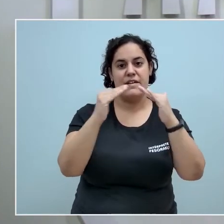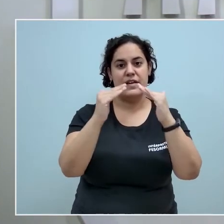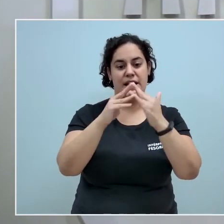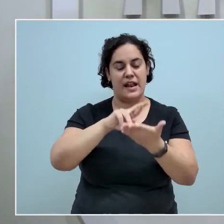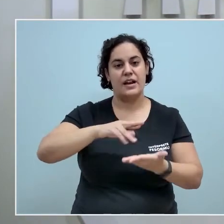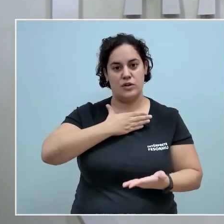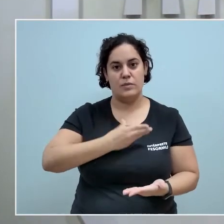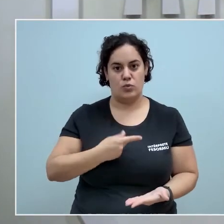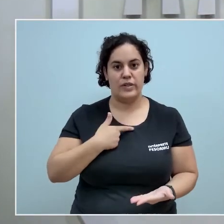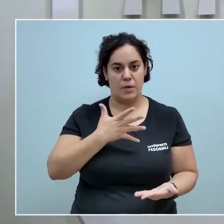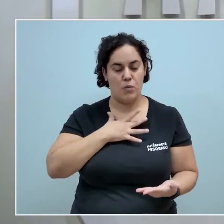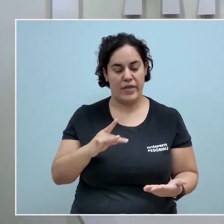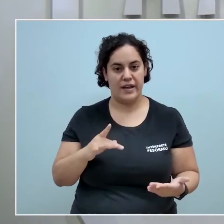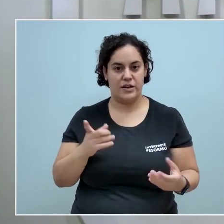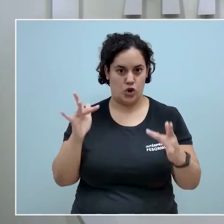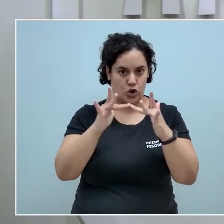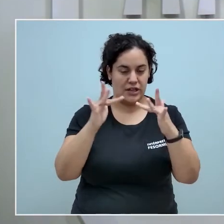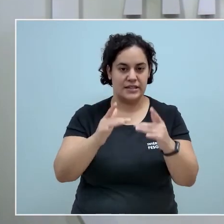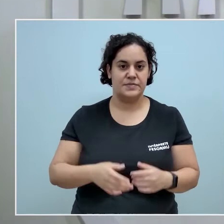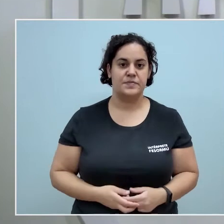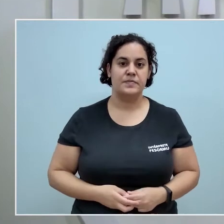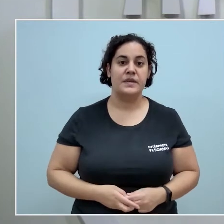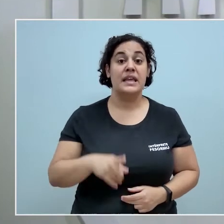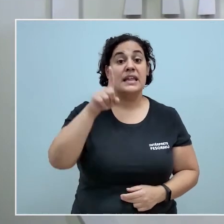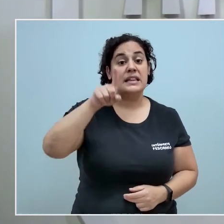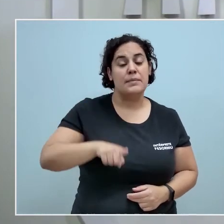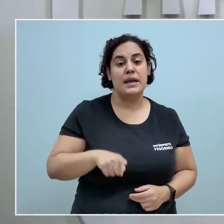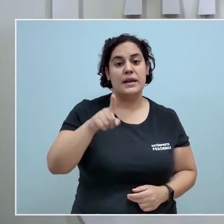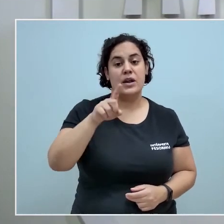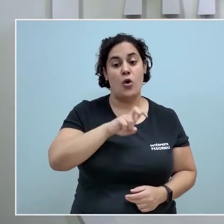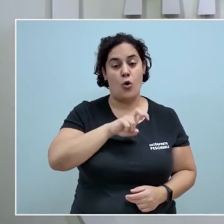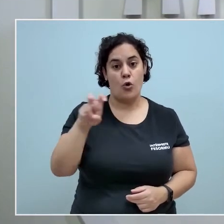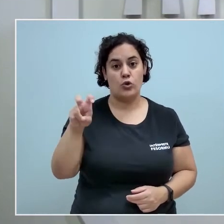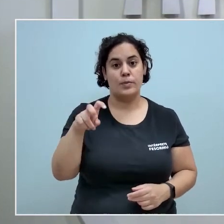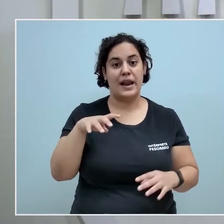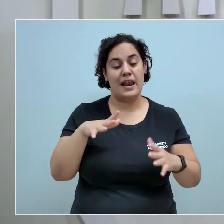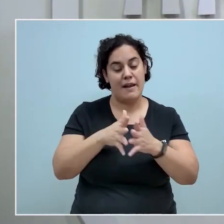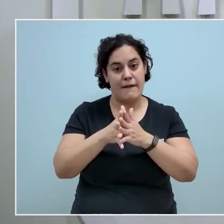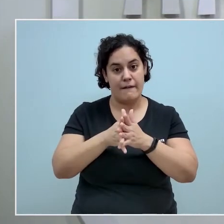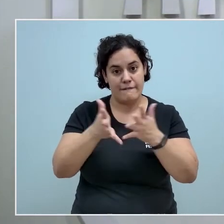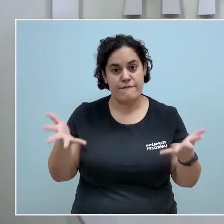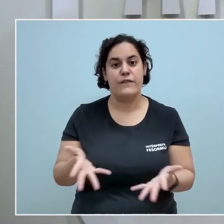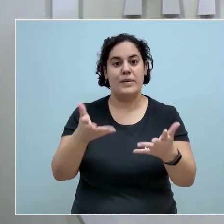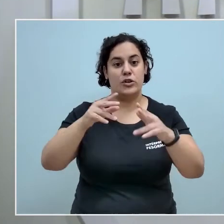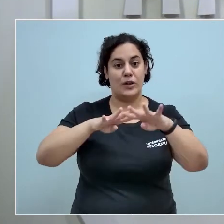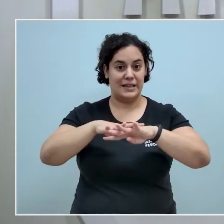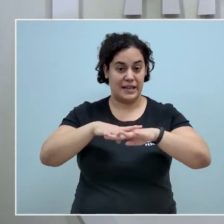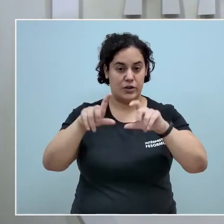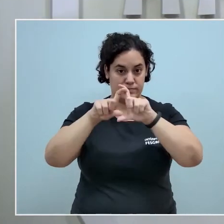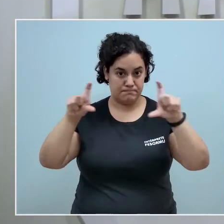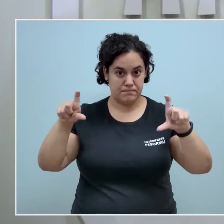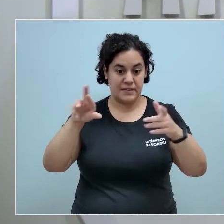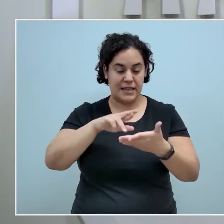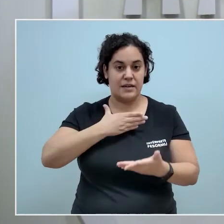de la región de Murcia. Por otra parte, dentro de las actuaciones para el fomento del tejido empresarial de nuestra región, el Consejo de Gobierno